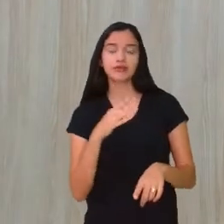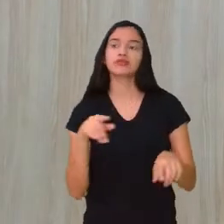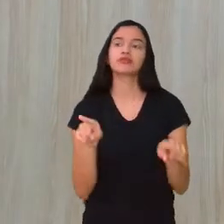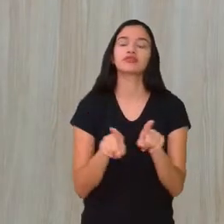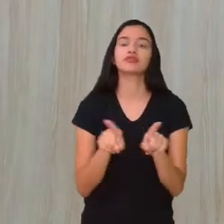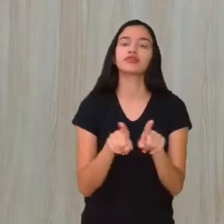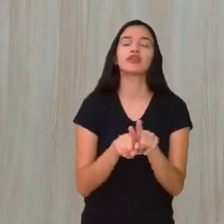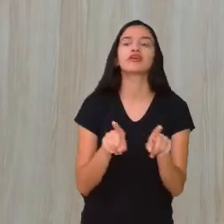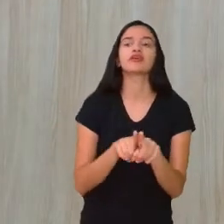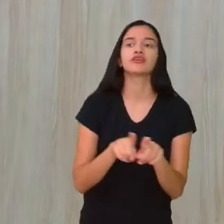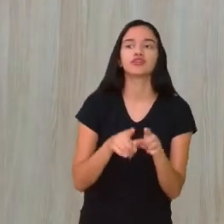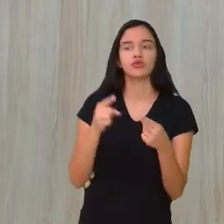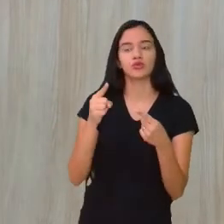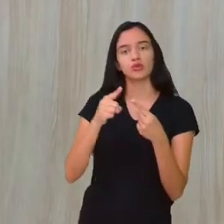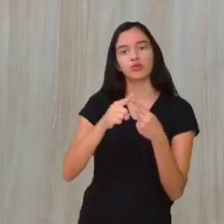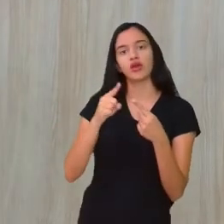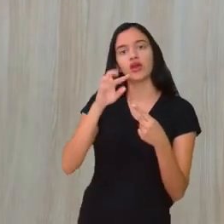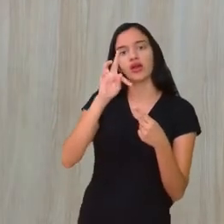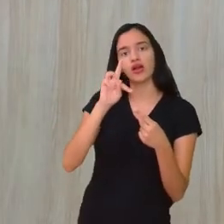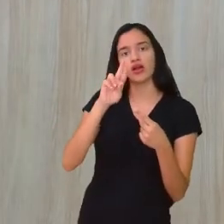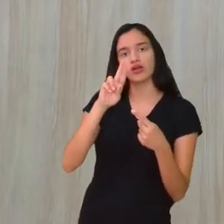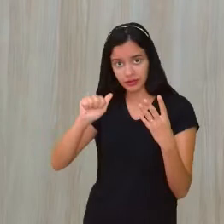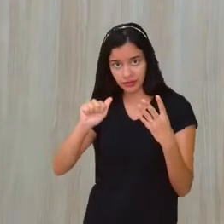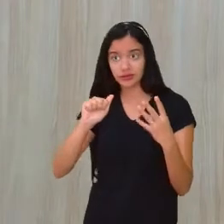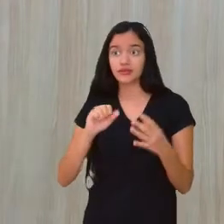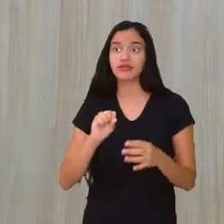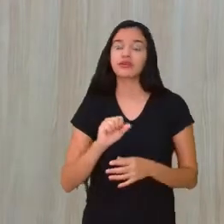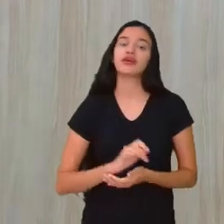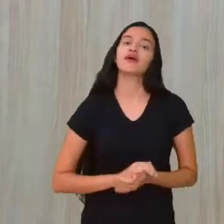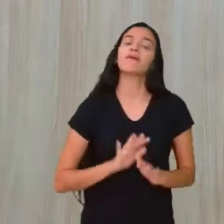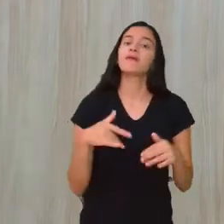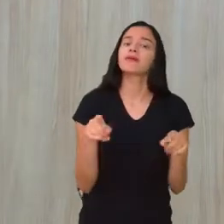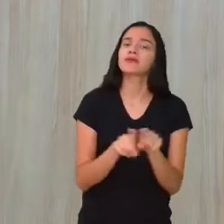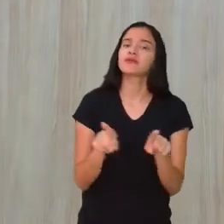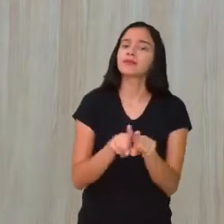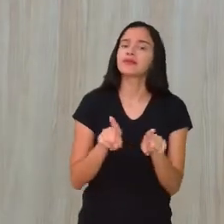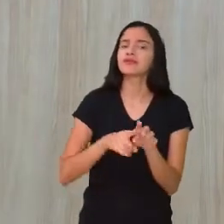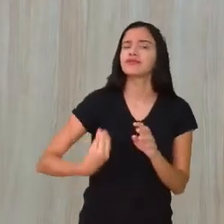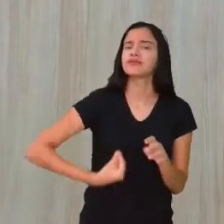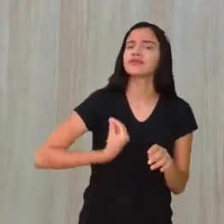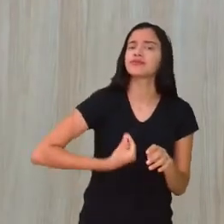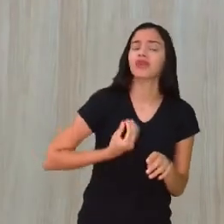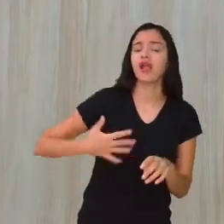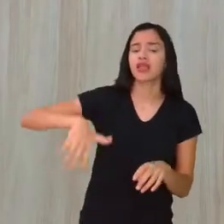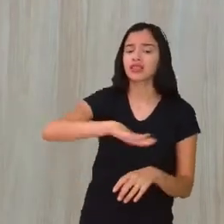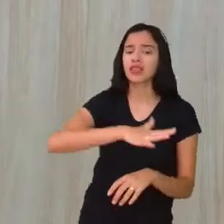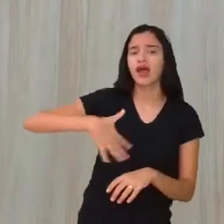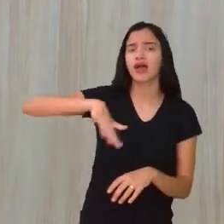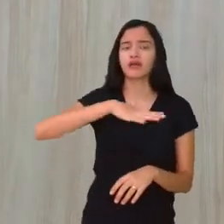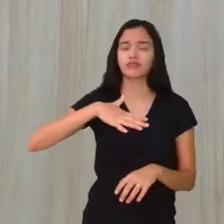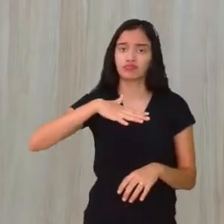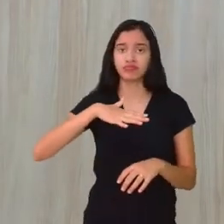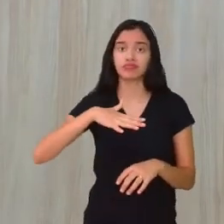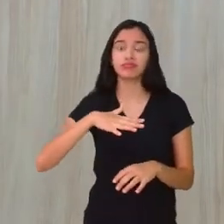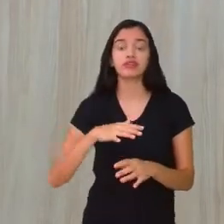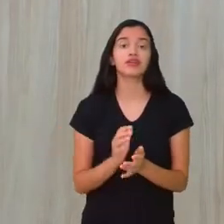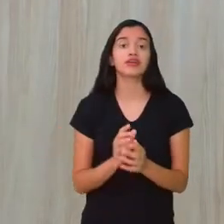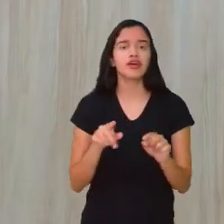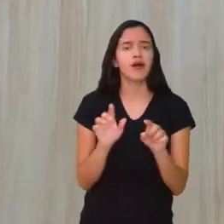día siguiente, el 2 de noviembre, es una fiesta porque los mexicanos sienten en su corazón